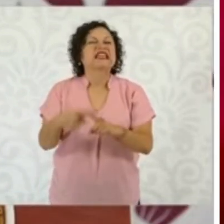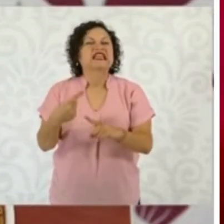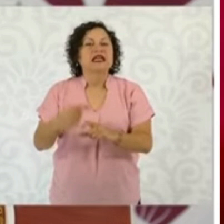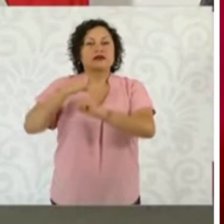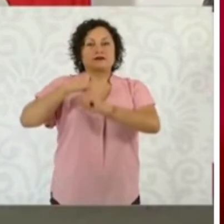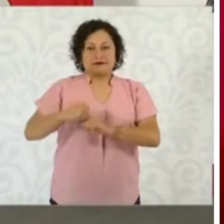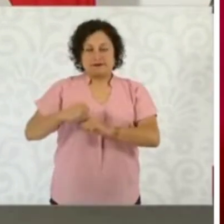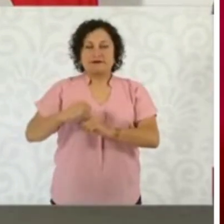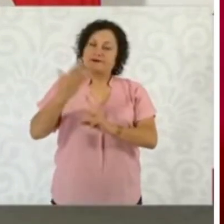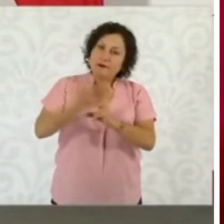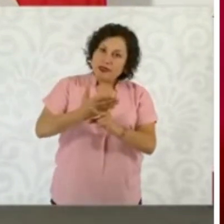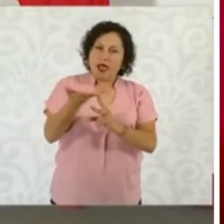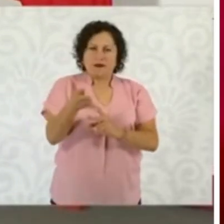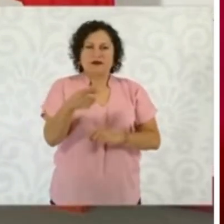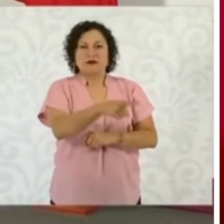la construye el Infonavit.